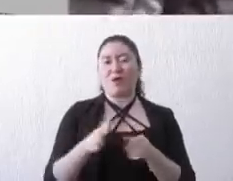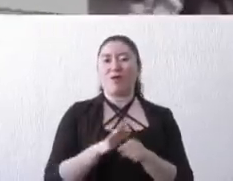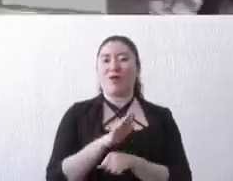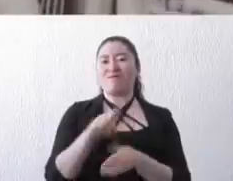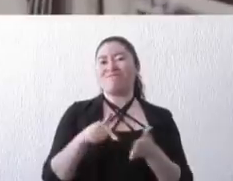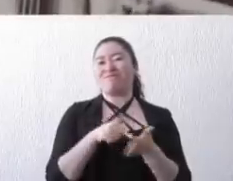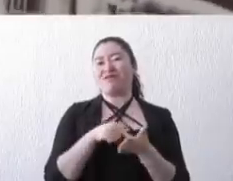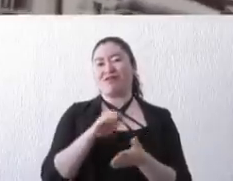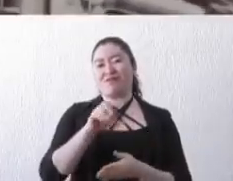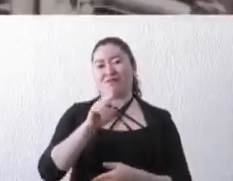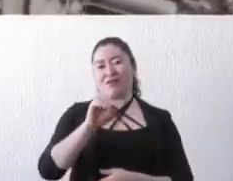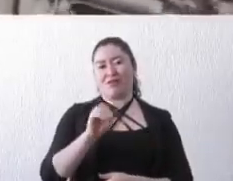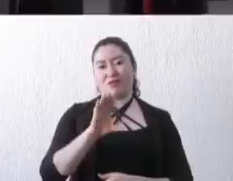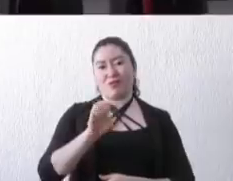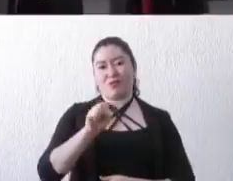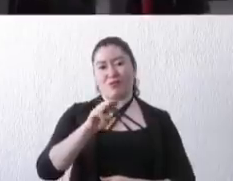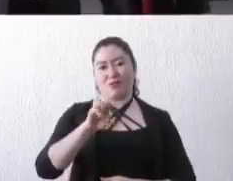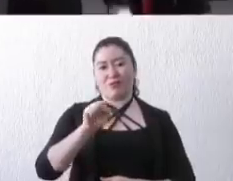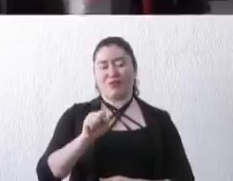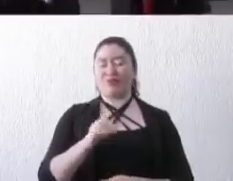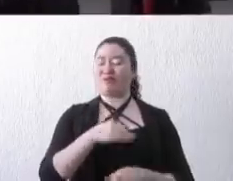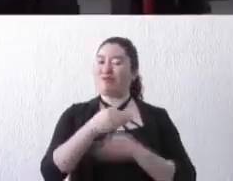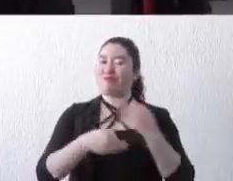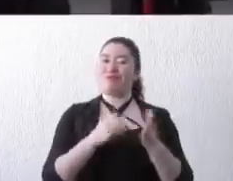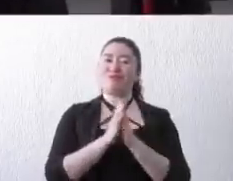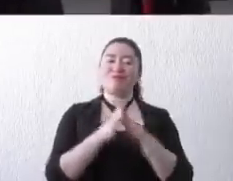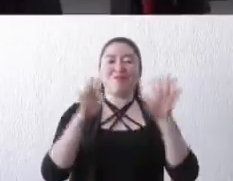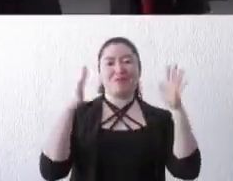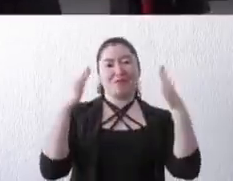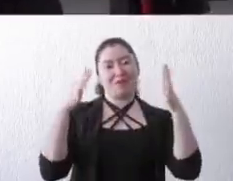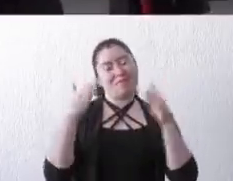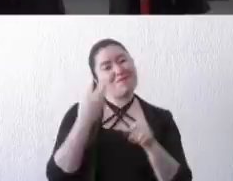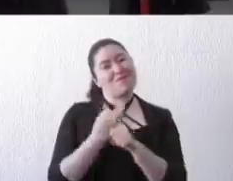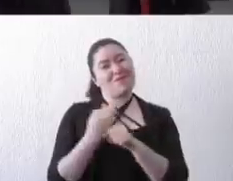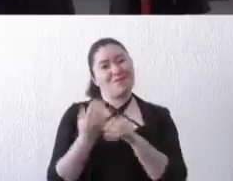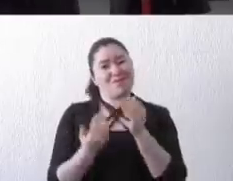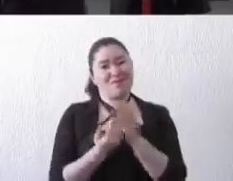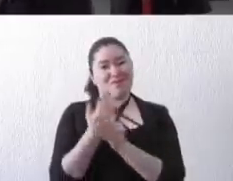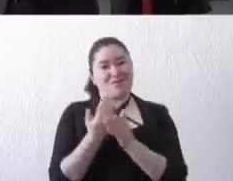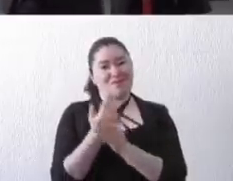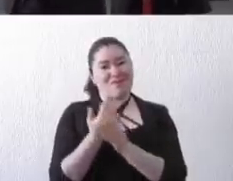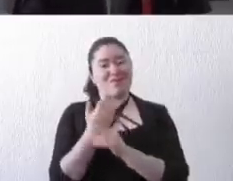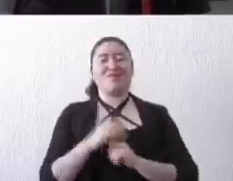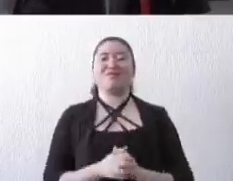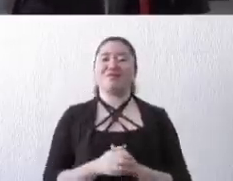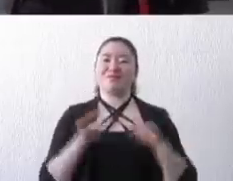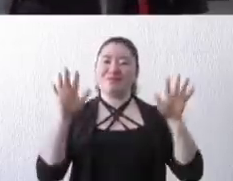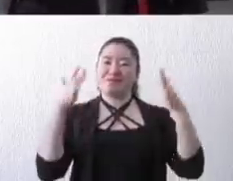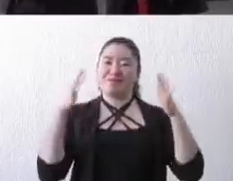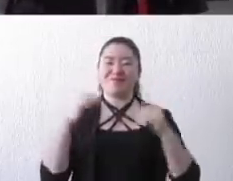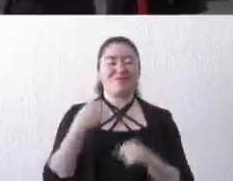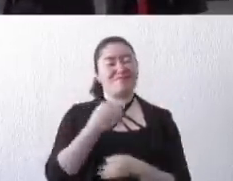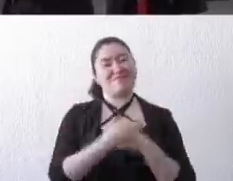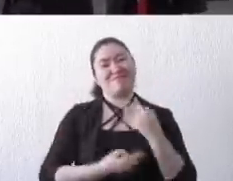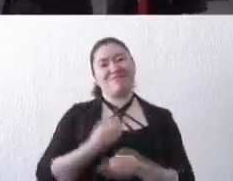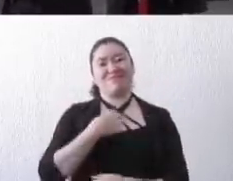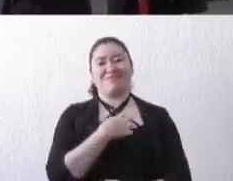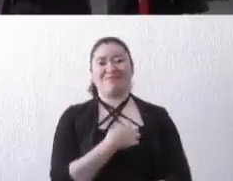el Faro Cosmos. Todos, el aplauso fuerte, damas y caballeros, en esta mañana contentos